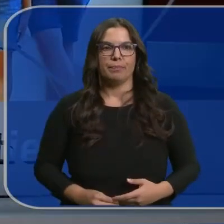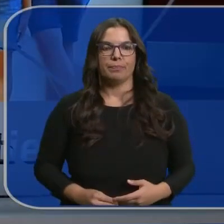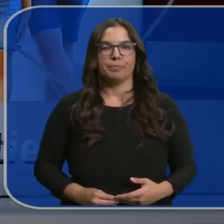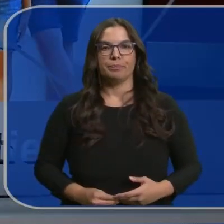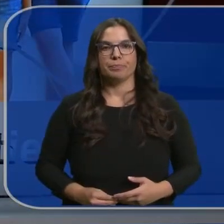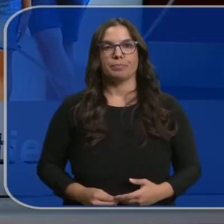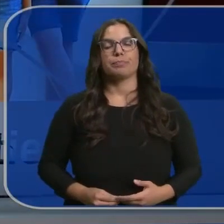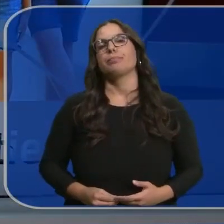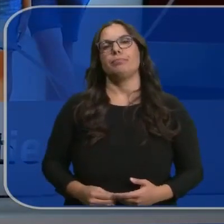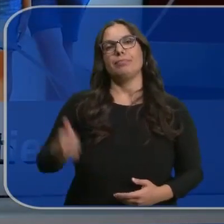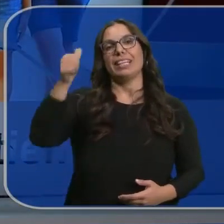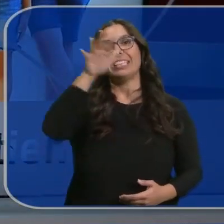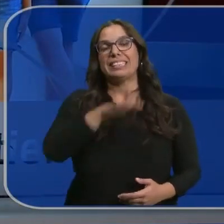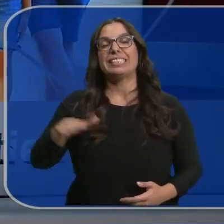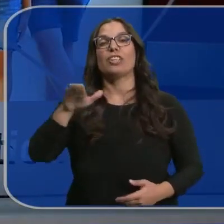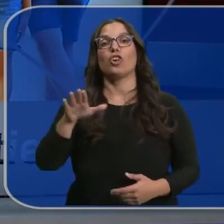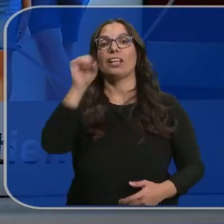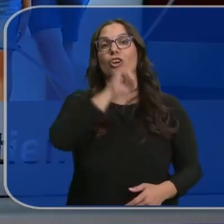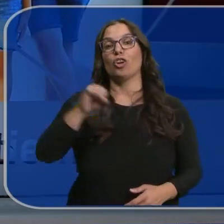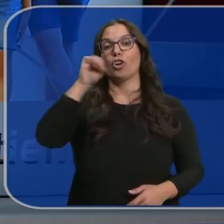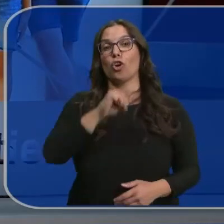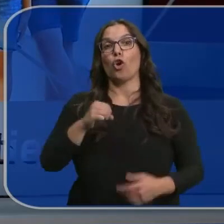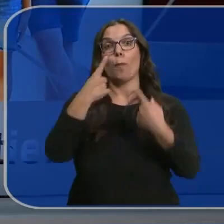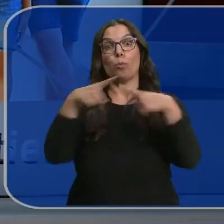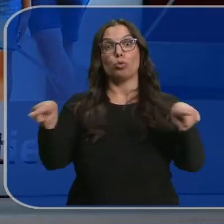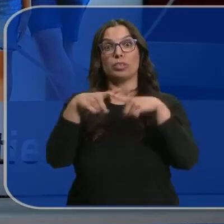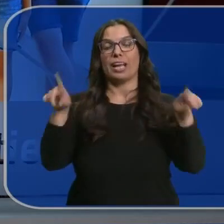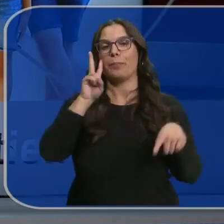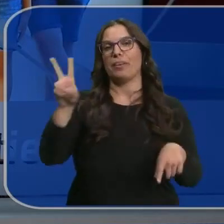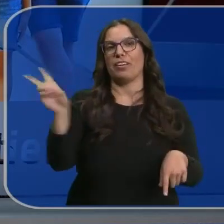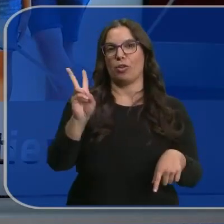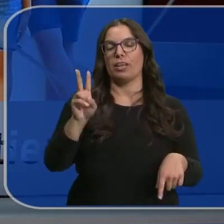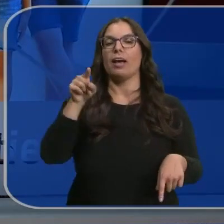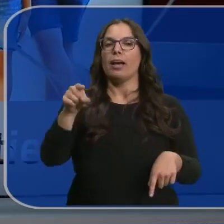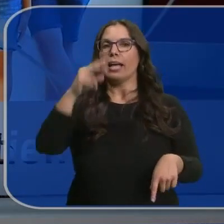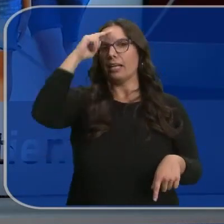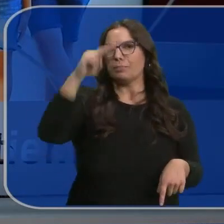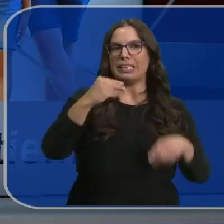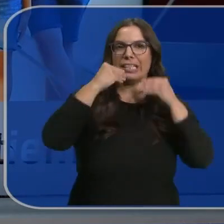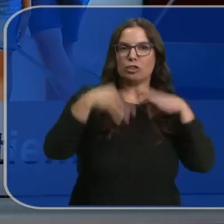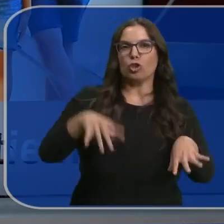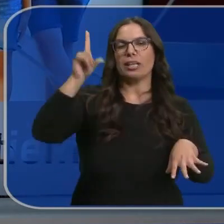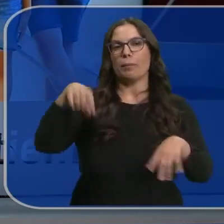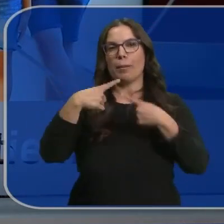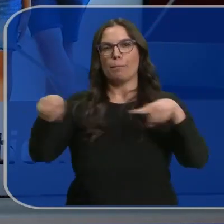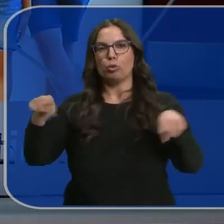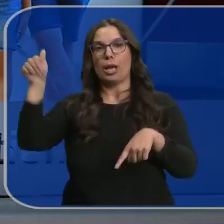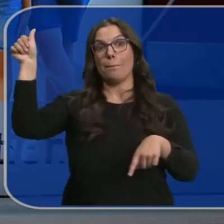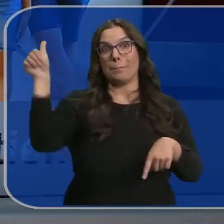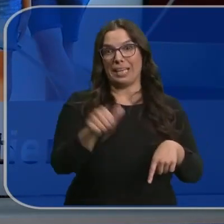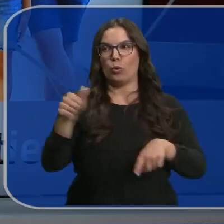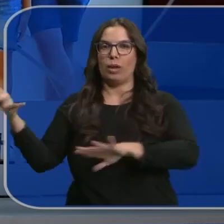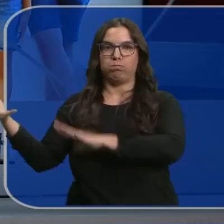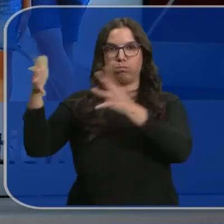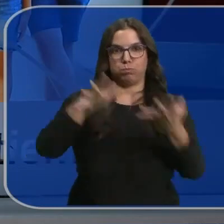Los chicos del coro... ...el musical llega a Valladolid... ...una adaptación que respeta la historia... ...y la banda sonora de la película... ...en la que se